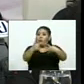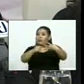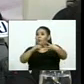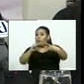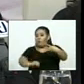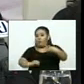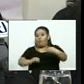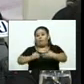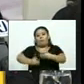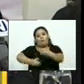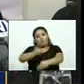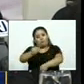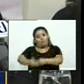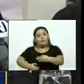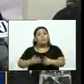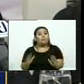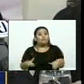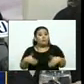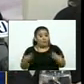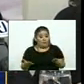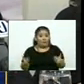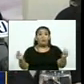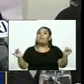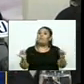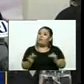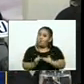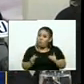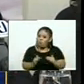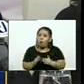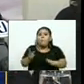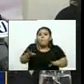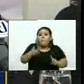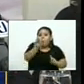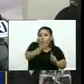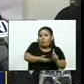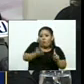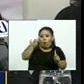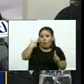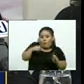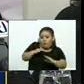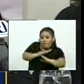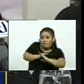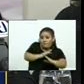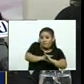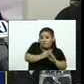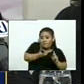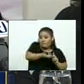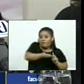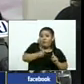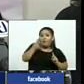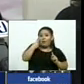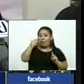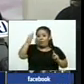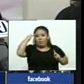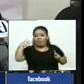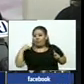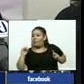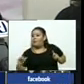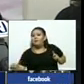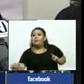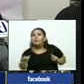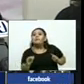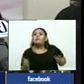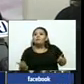y Procesal Penal, y aún más por proteger a un colectivo de personas, las niñas, niños